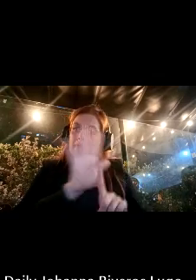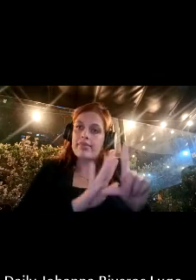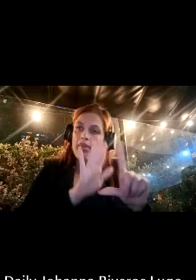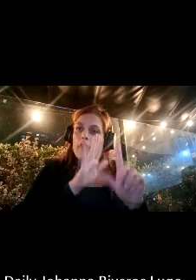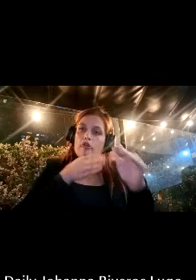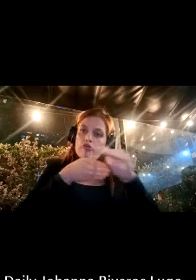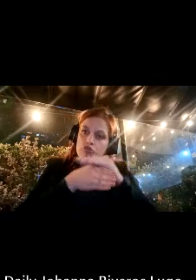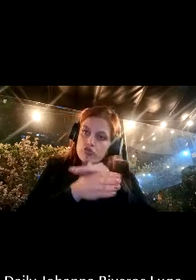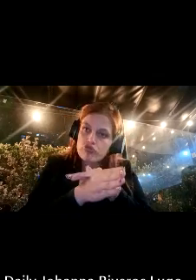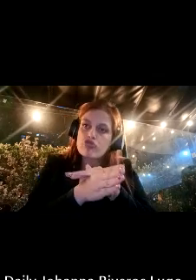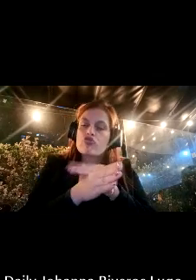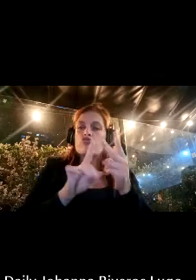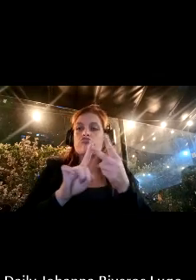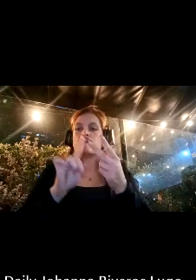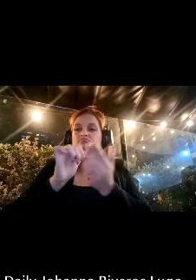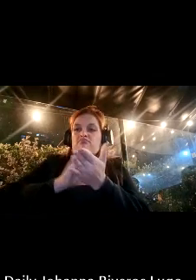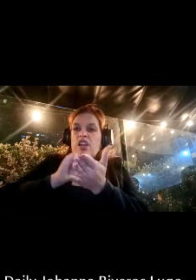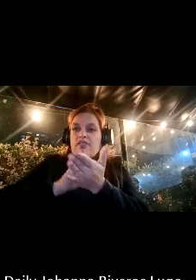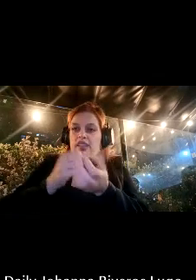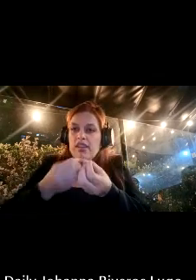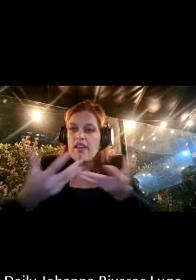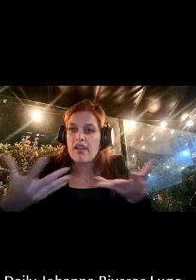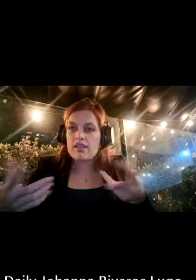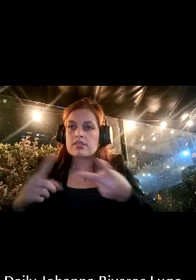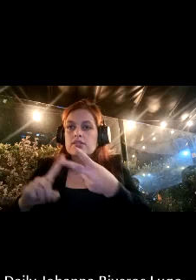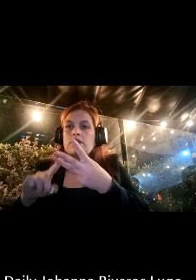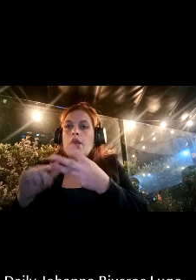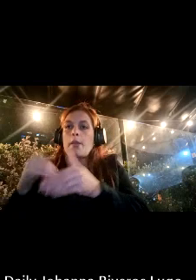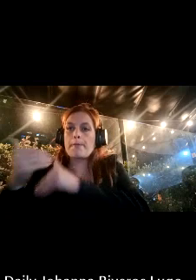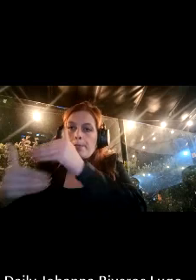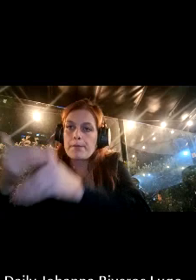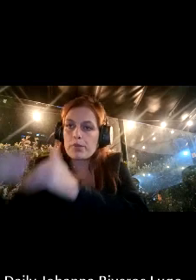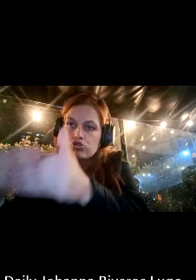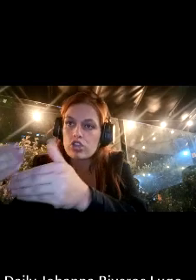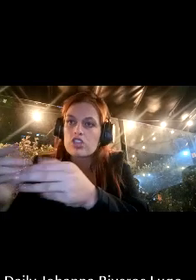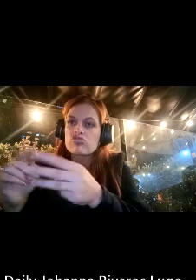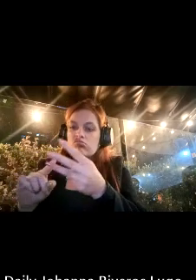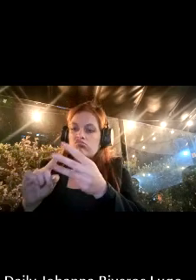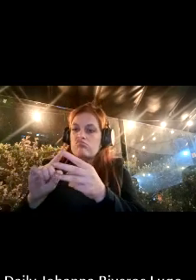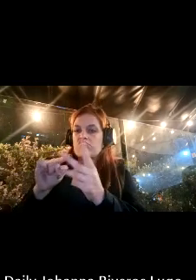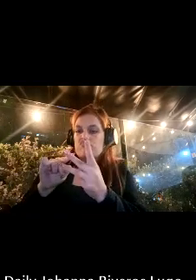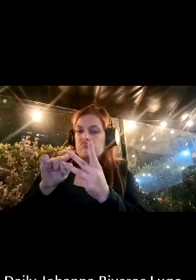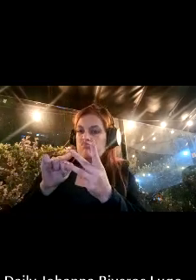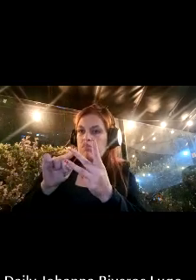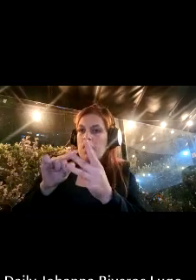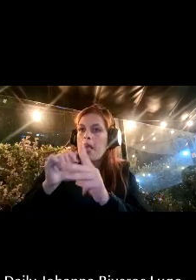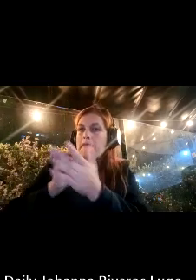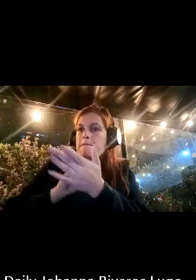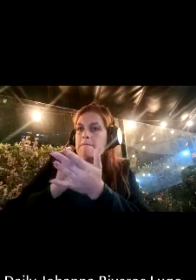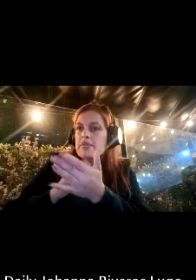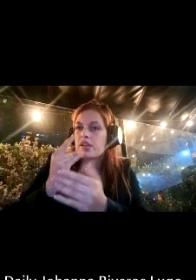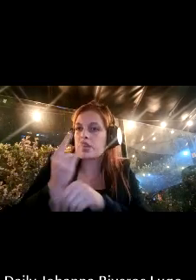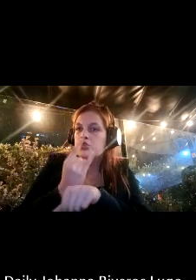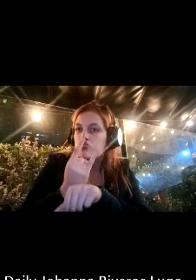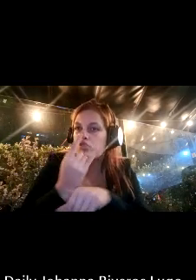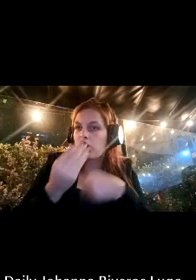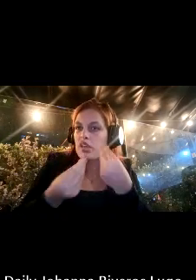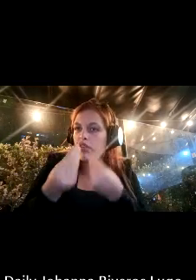los materiales y procedimientos, los materiales que voy a usar para mi experimento y el procedimiento, la